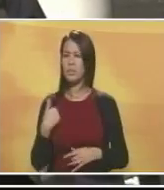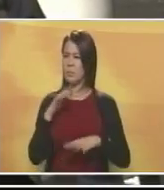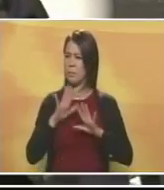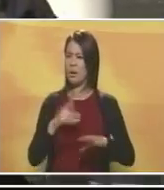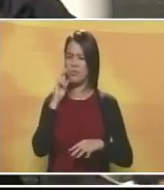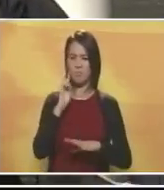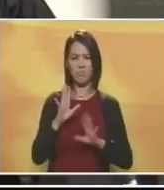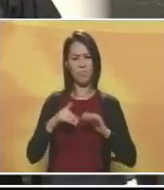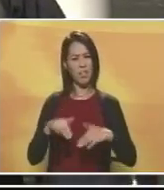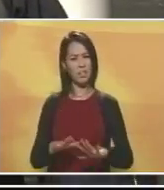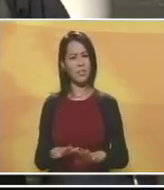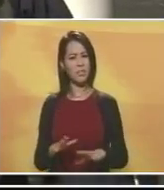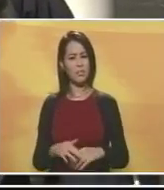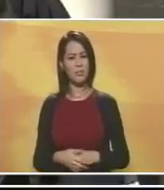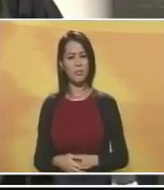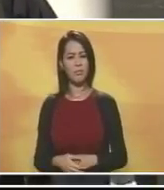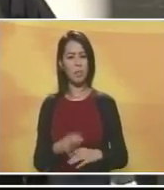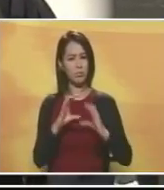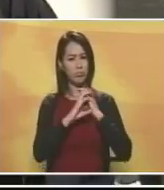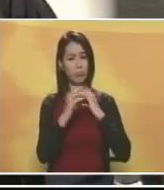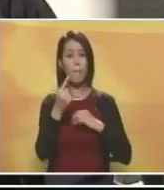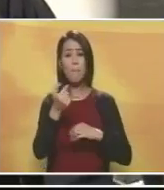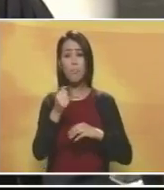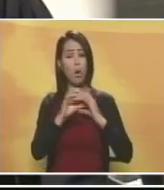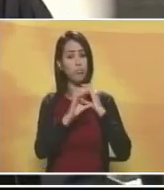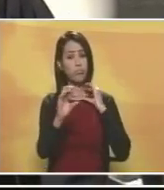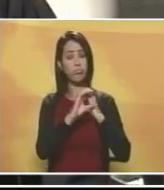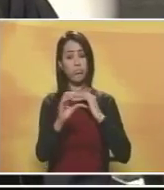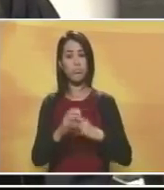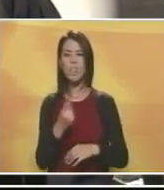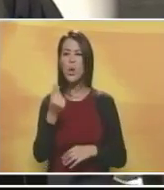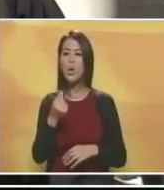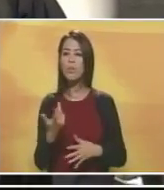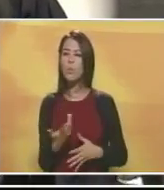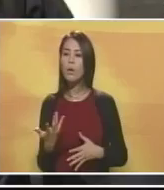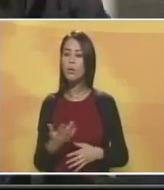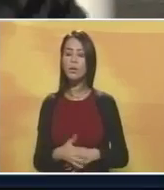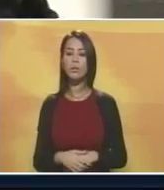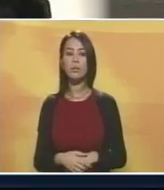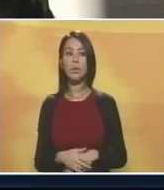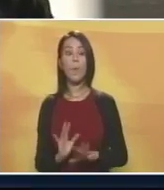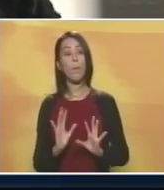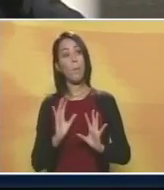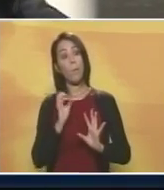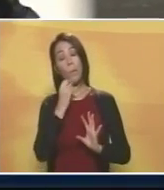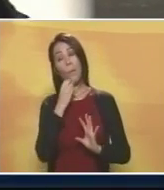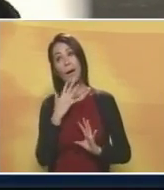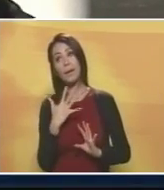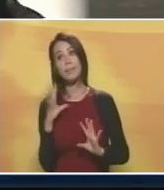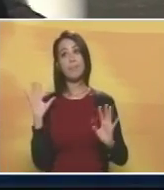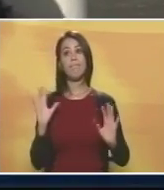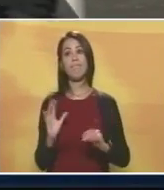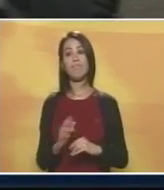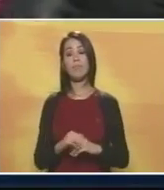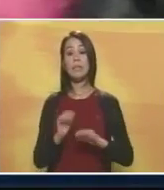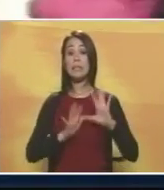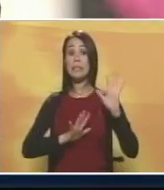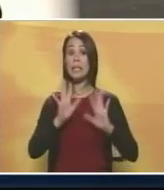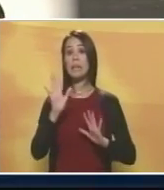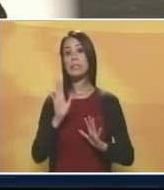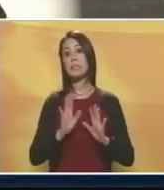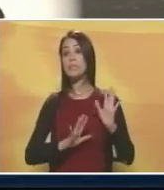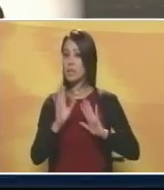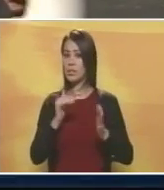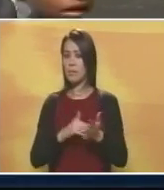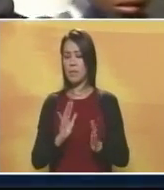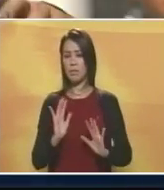transporte, muy pocas camionetas. ¿Y el costo del boleto? Bueno, 15.000 bolos es lo que está el